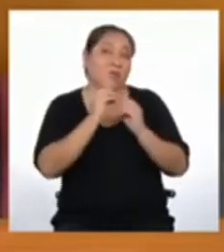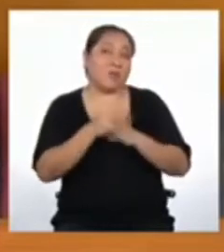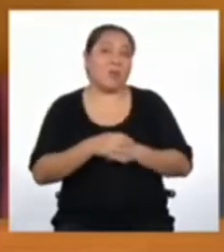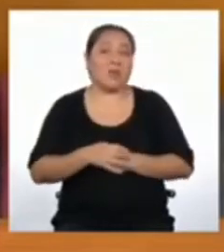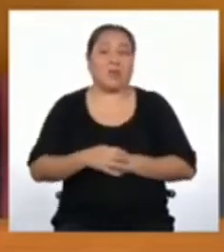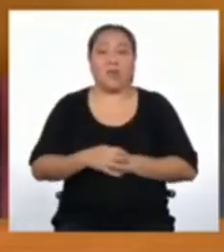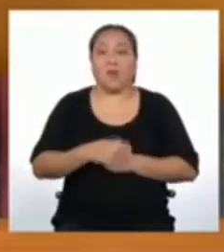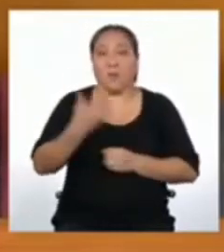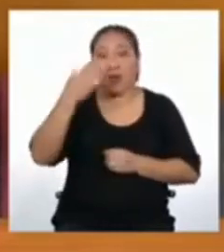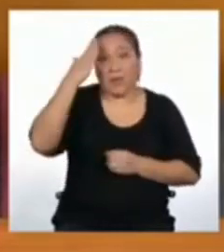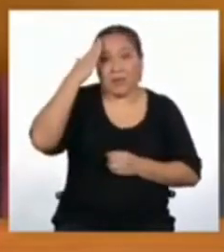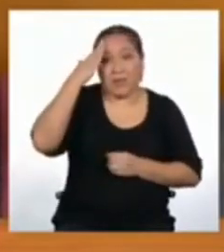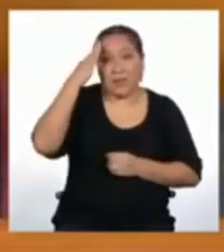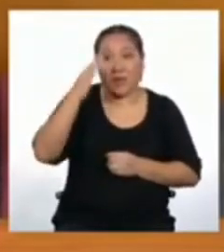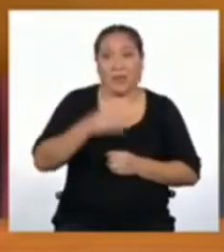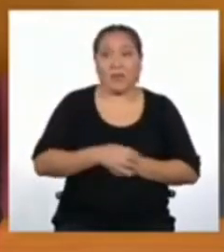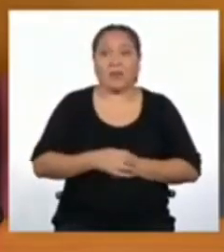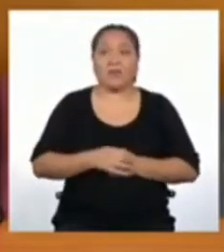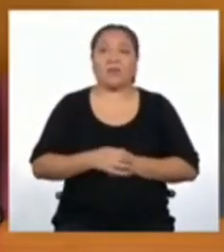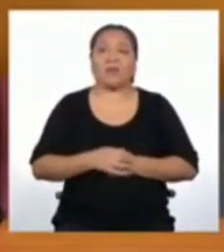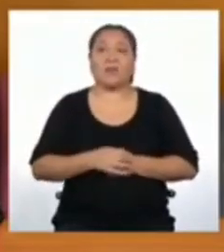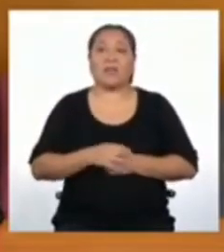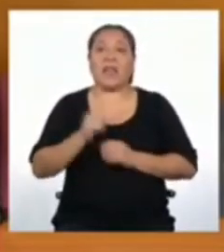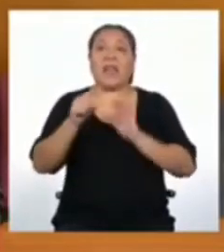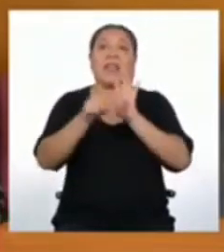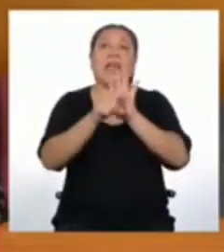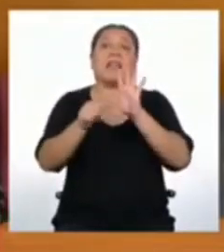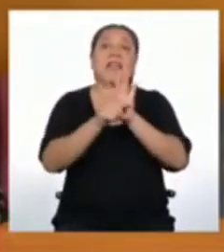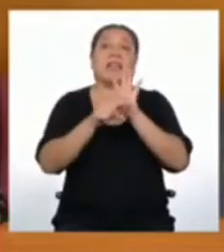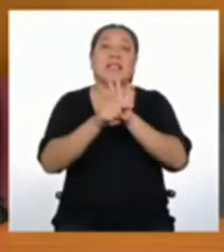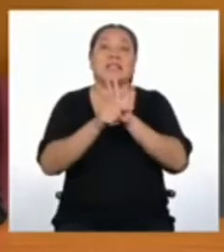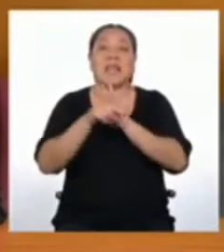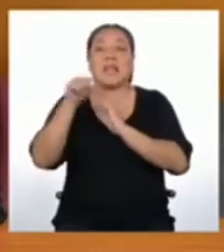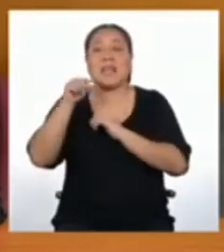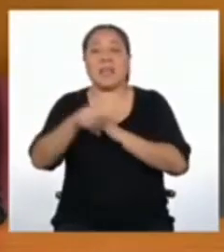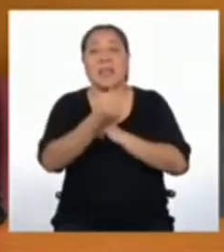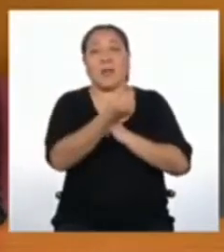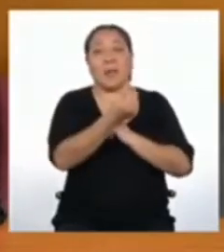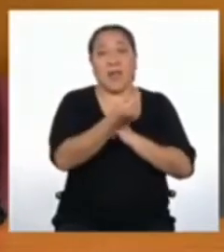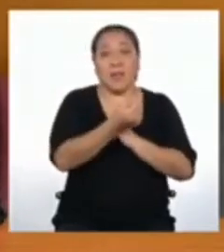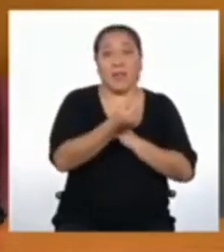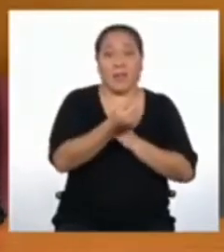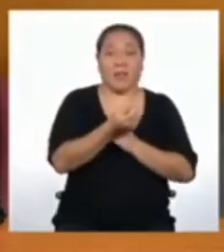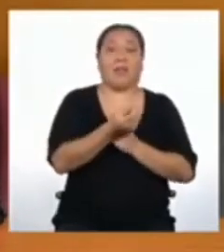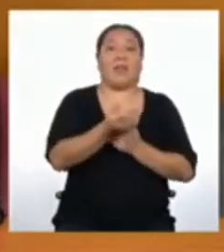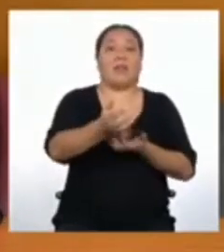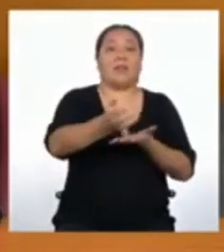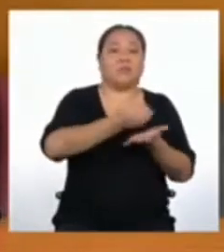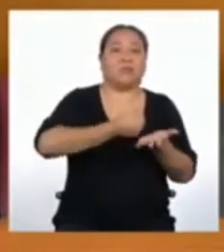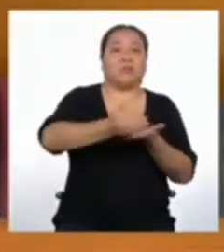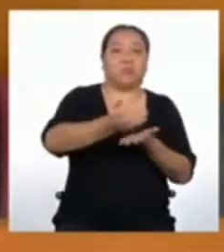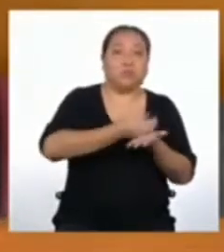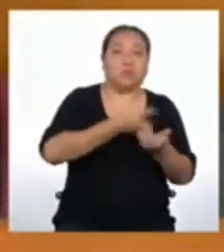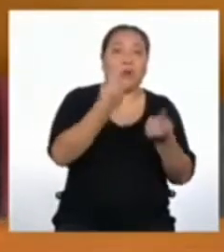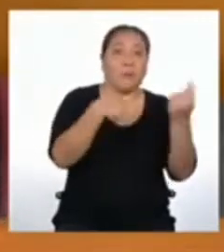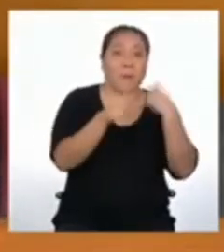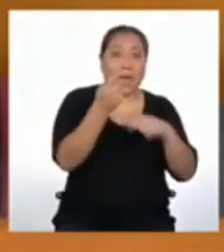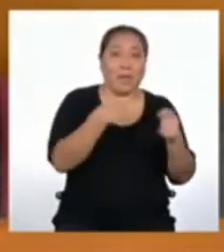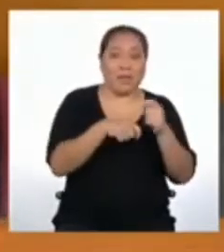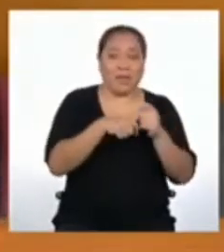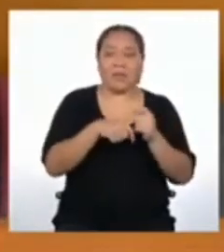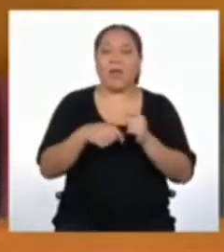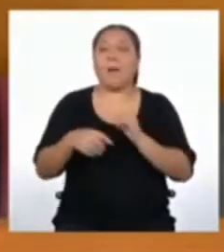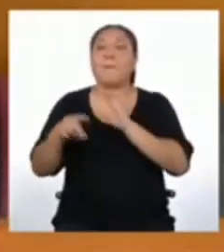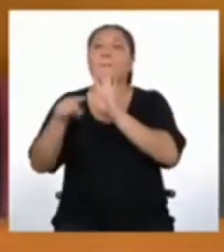para calcularla, solo faltaría hallar la diferencia entre el dinero recaudado en el mes con el total de los